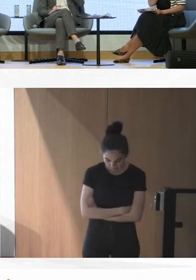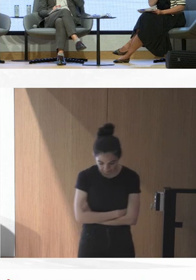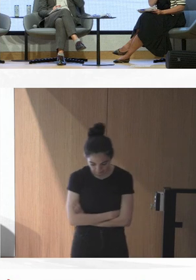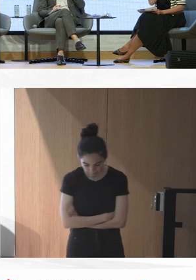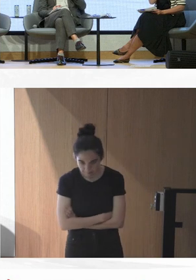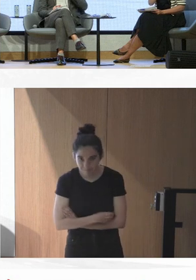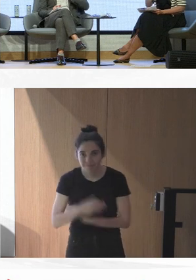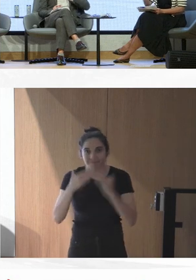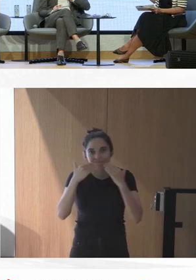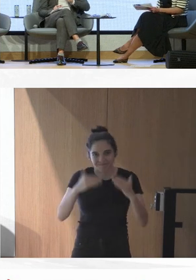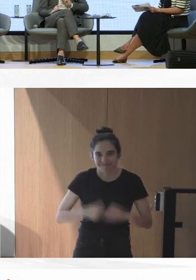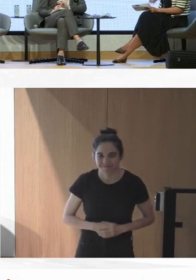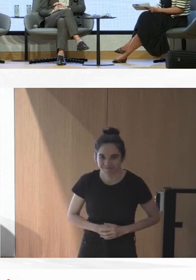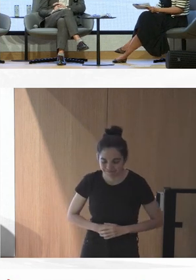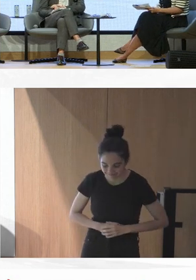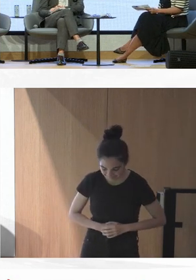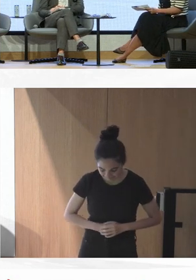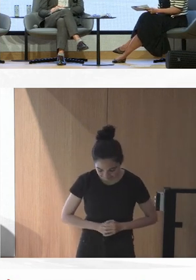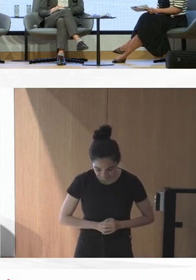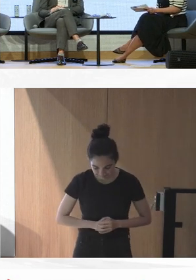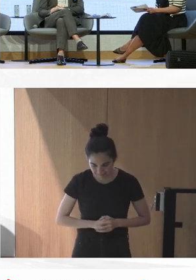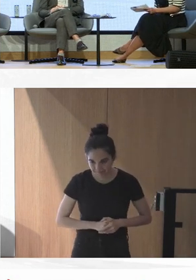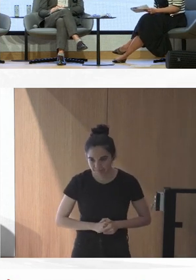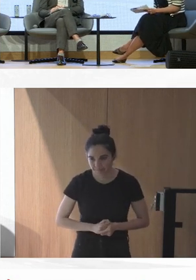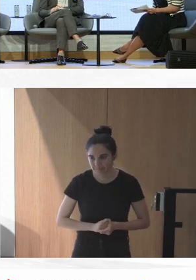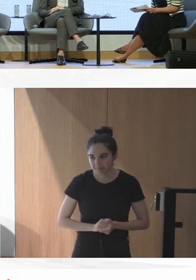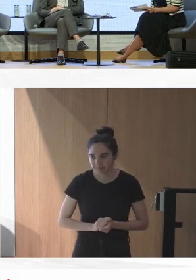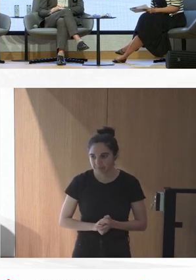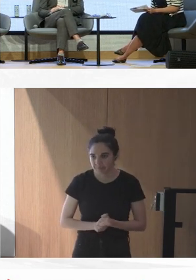Thank you so much. Muchas gracias.